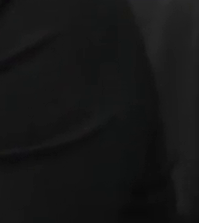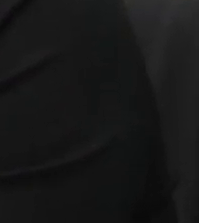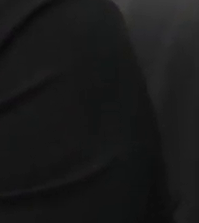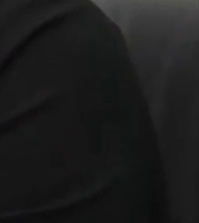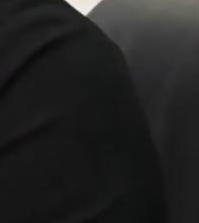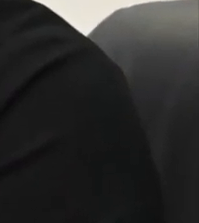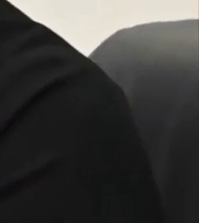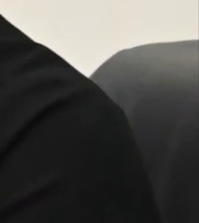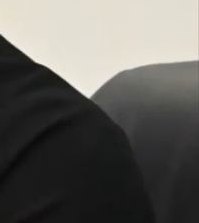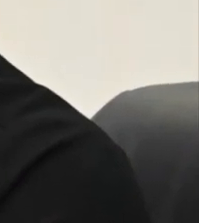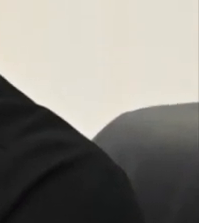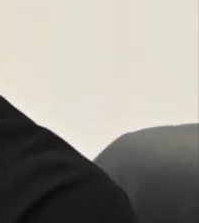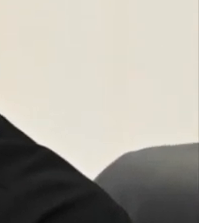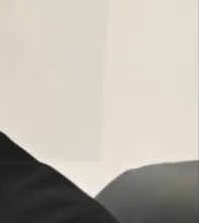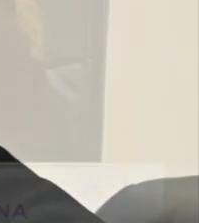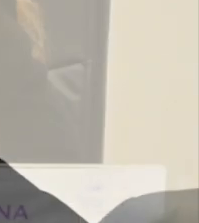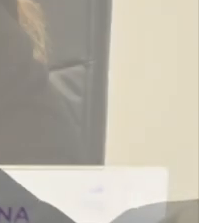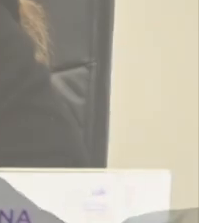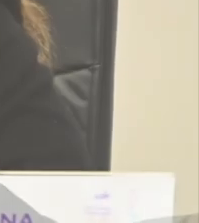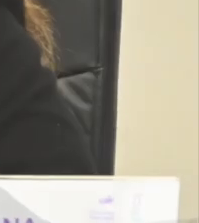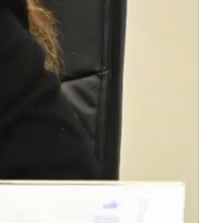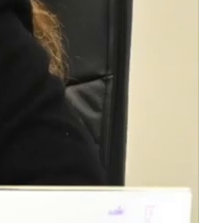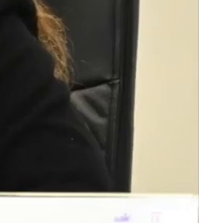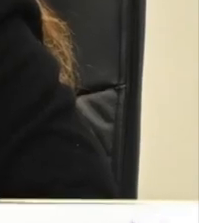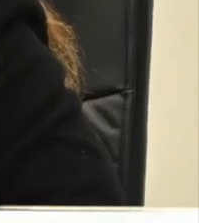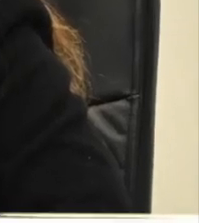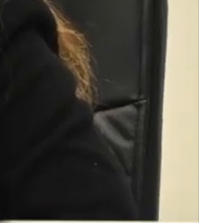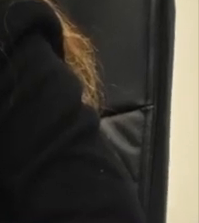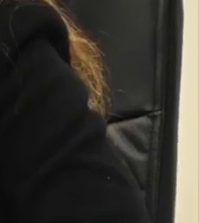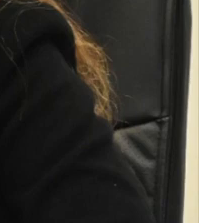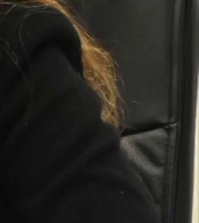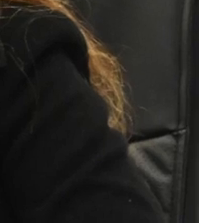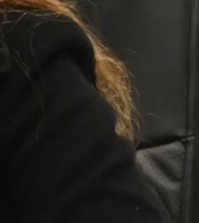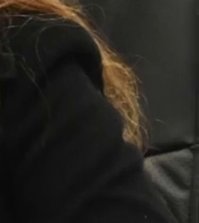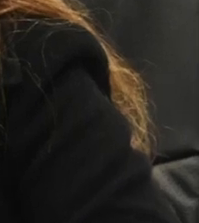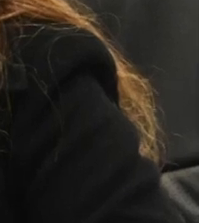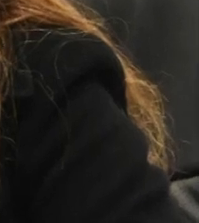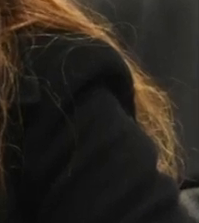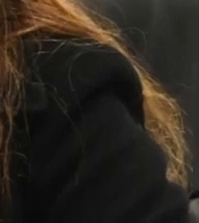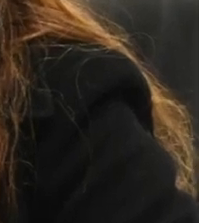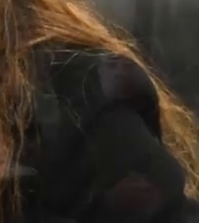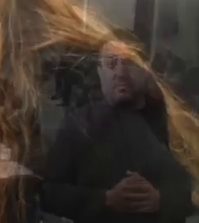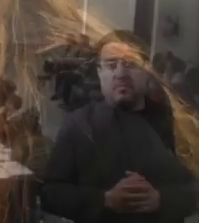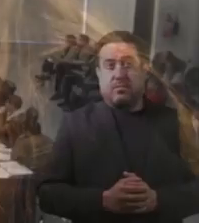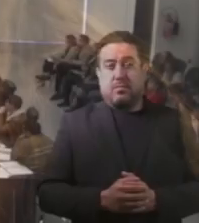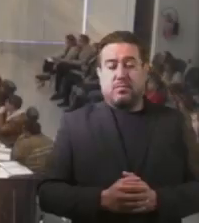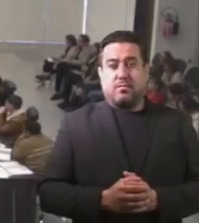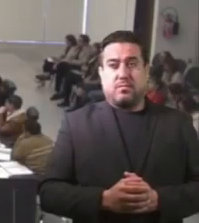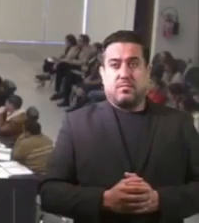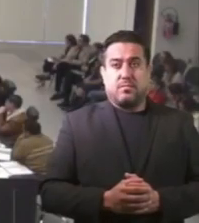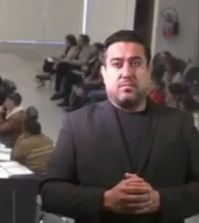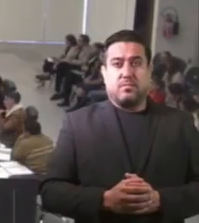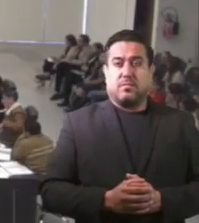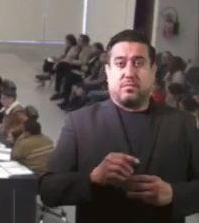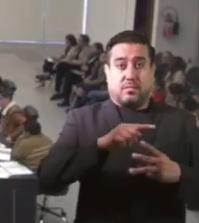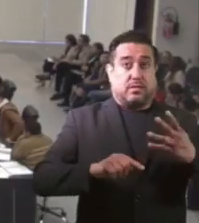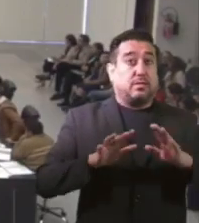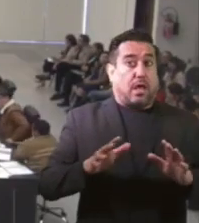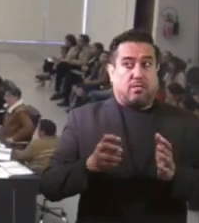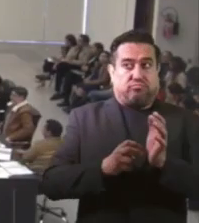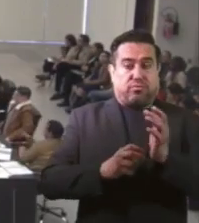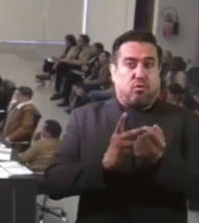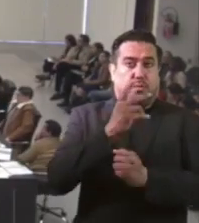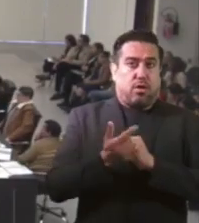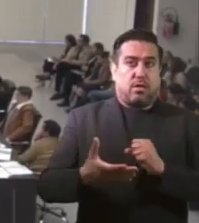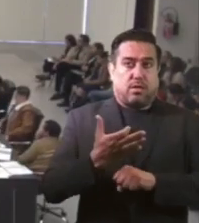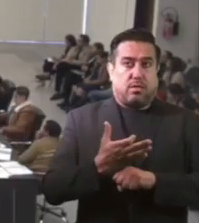competencia son dependientes del Consejo general y funcionan durante el proceso electoral con residencia en la cabecera de cada Distrito o municipio según